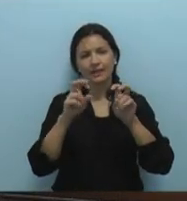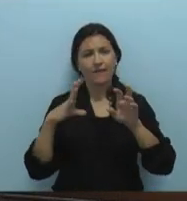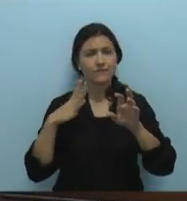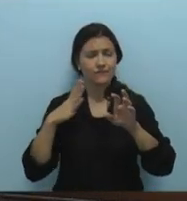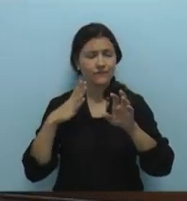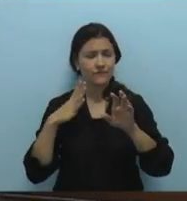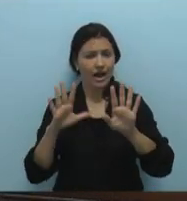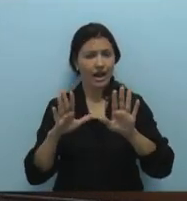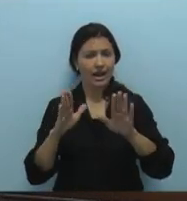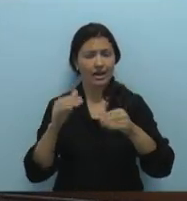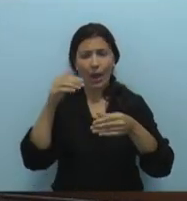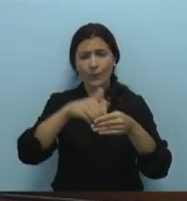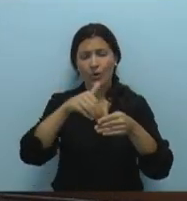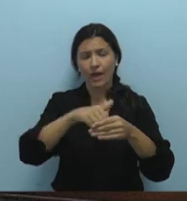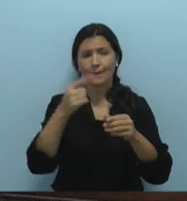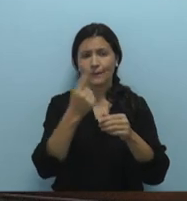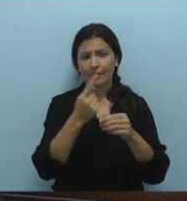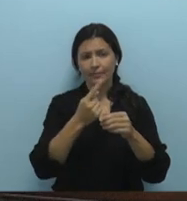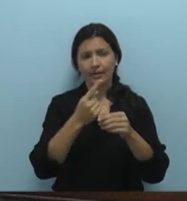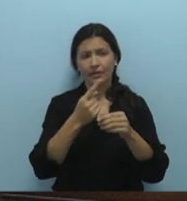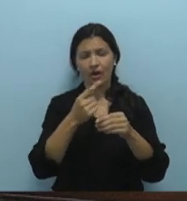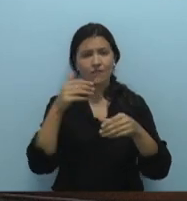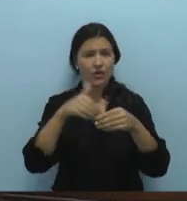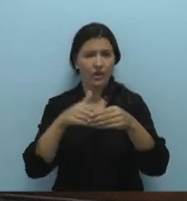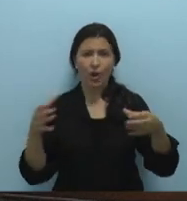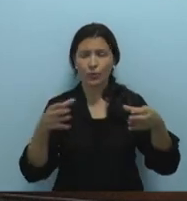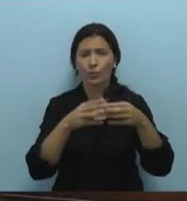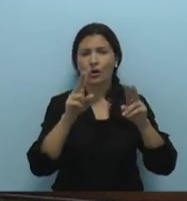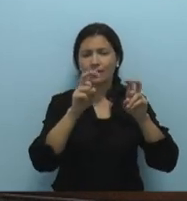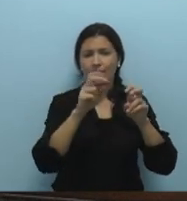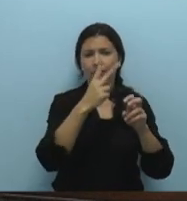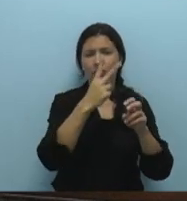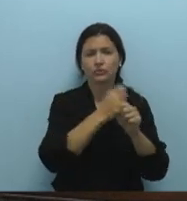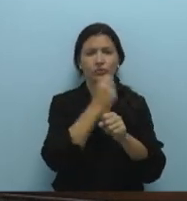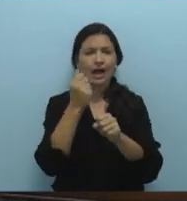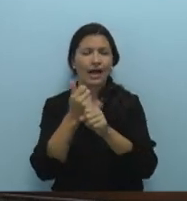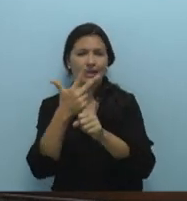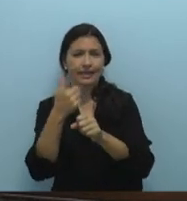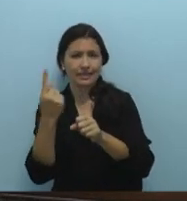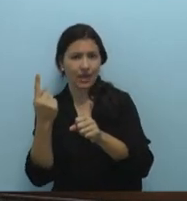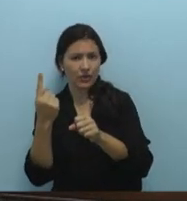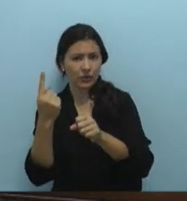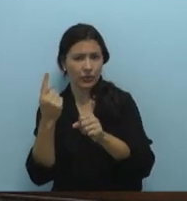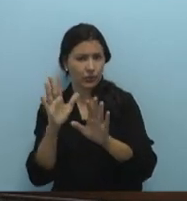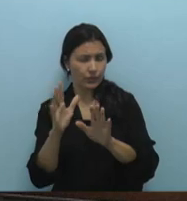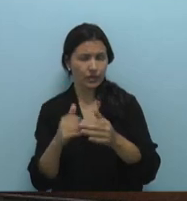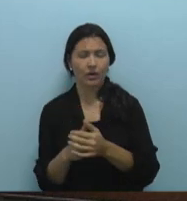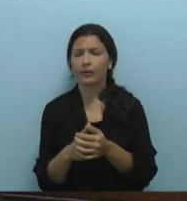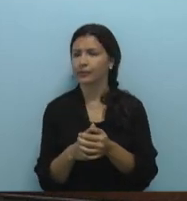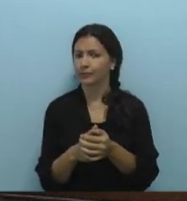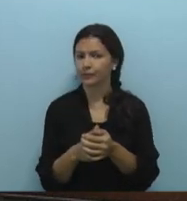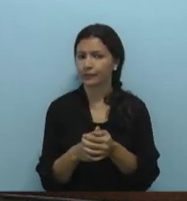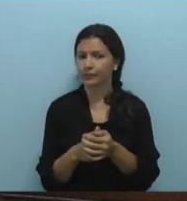votar en el orden del día. El primero es que se voten en bloque del asunto 2 al 31. Bien. No sé si lo molestaste. Vamos a